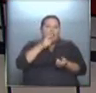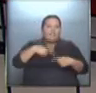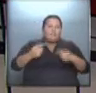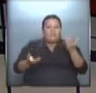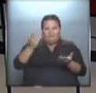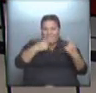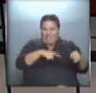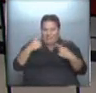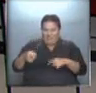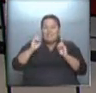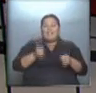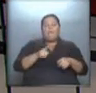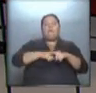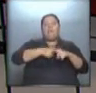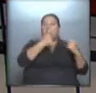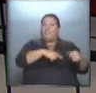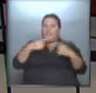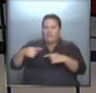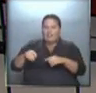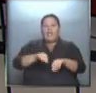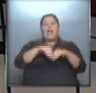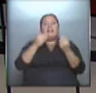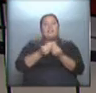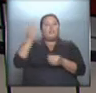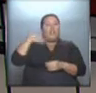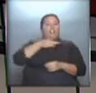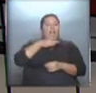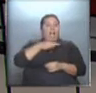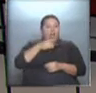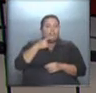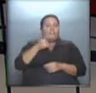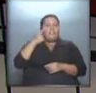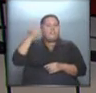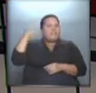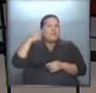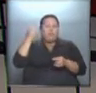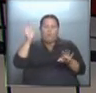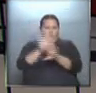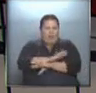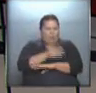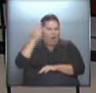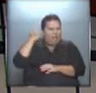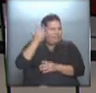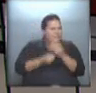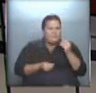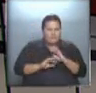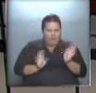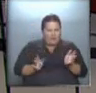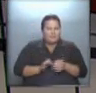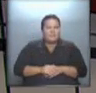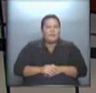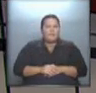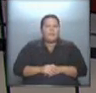de los dirigentes políticos. Me parece que el resultado de las PASO se expuso a lecturas muy equívocas, digamos, ¿no? Uh-huh. Parece que hay